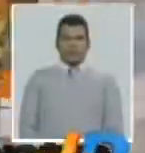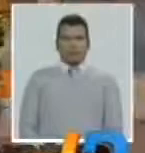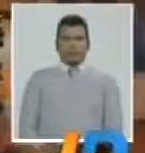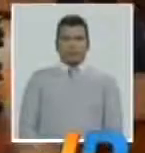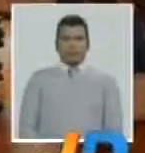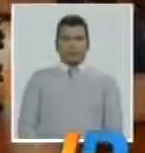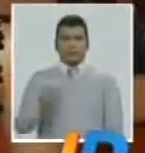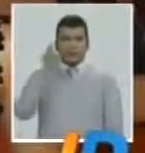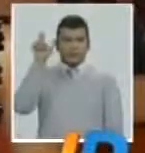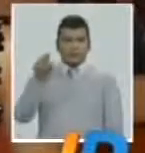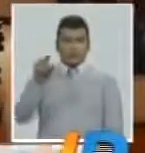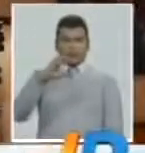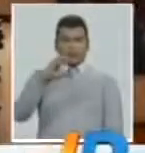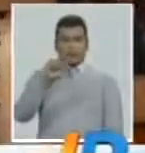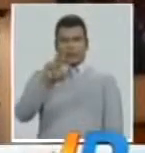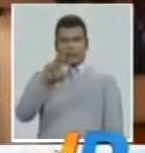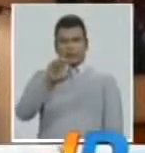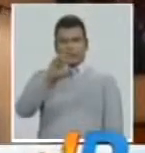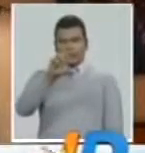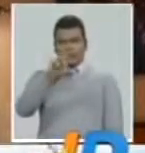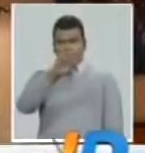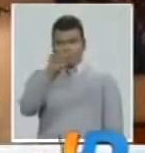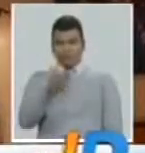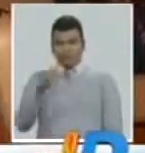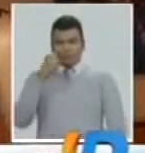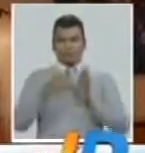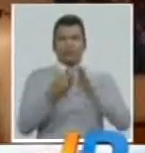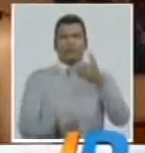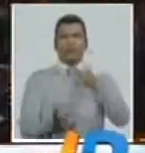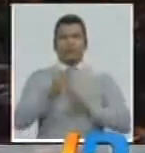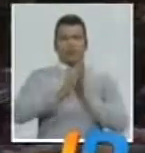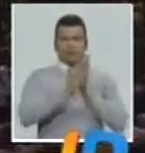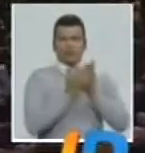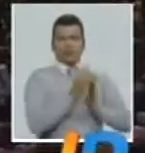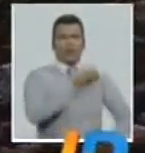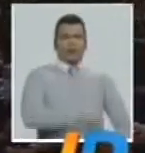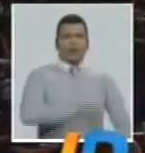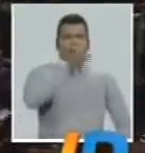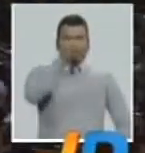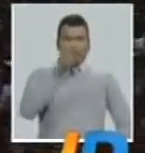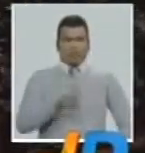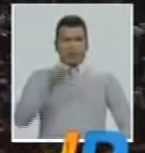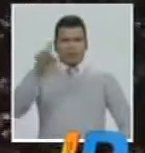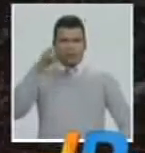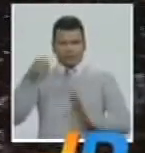El samario Carlos Vives presentó su libro Travesías por la Tierra del Olvido.